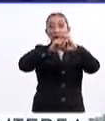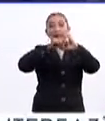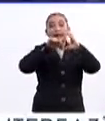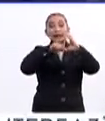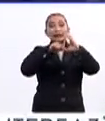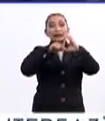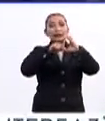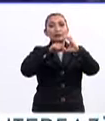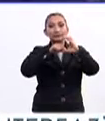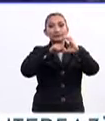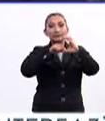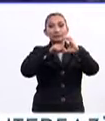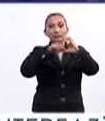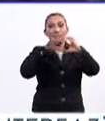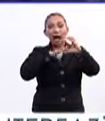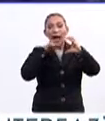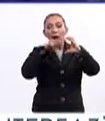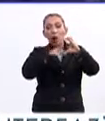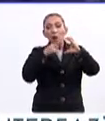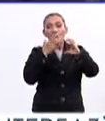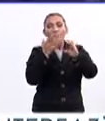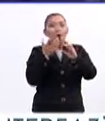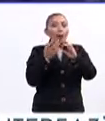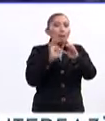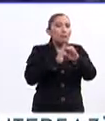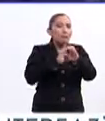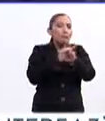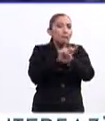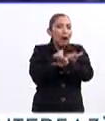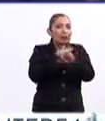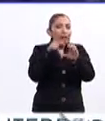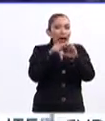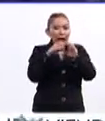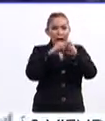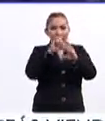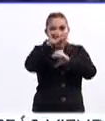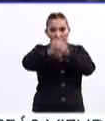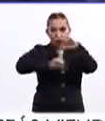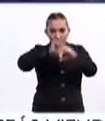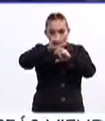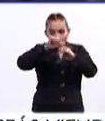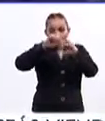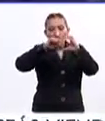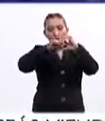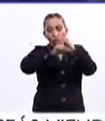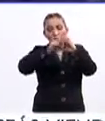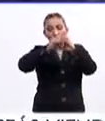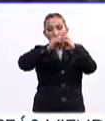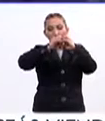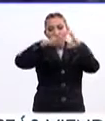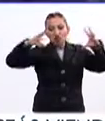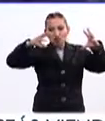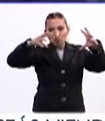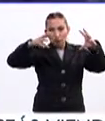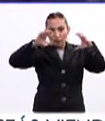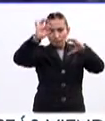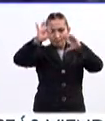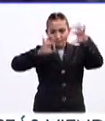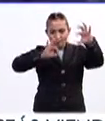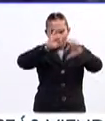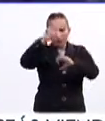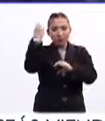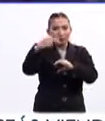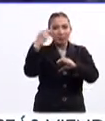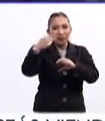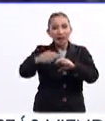y entonces hay cierta tendencia en esos átomos a romperse en fragmentos, lo que se